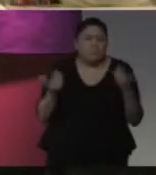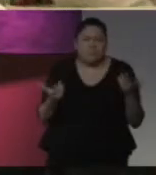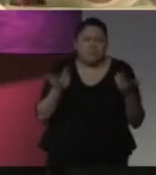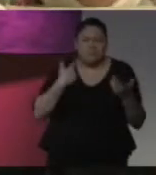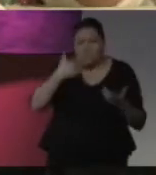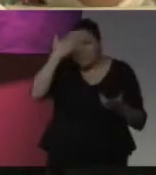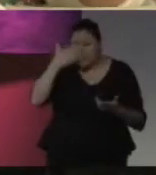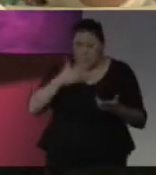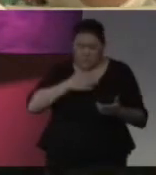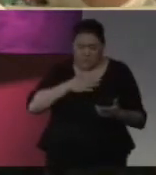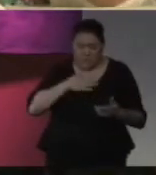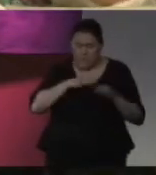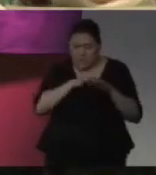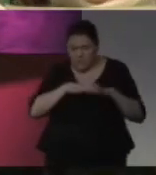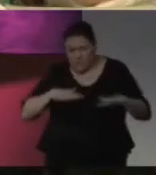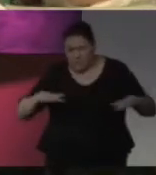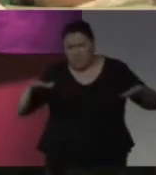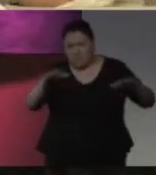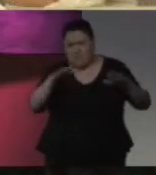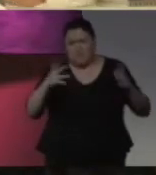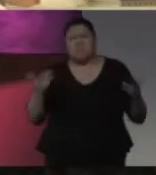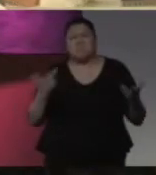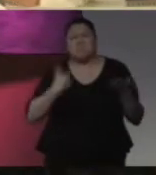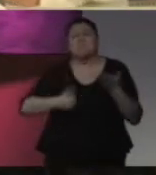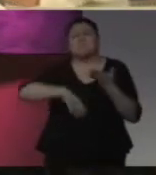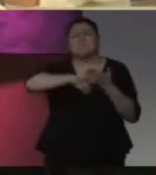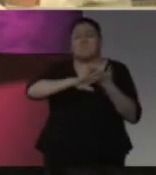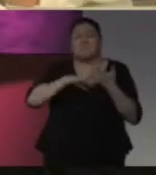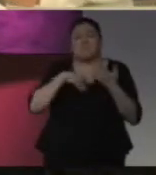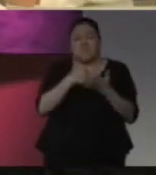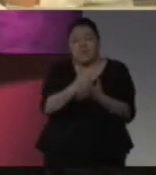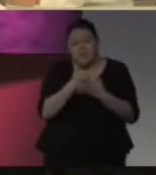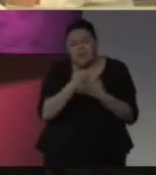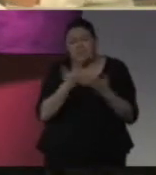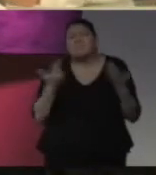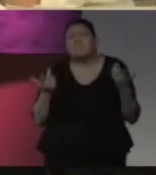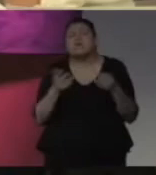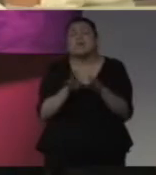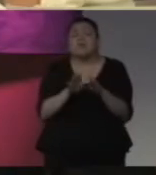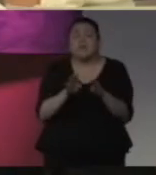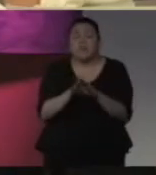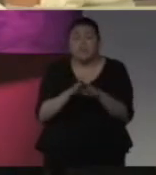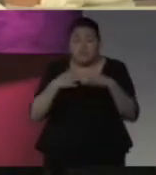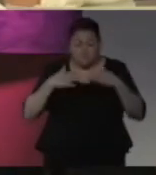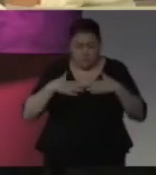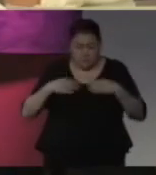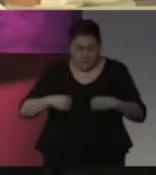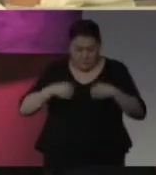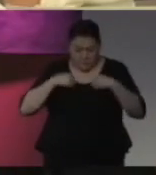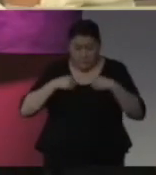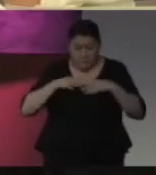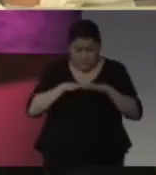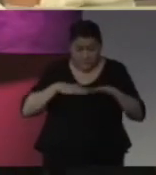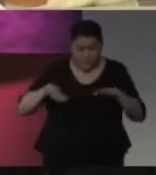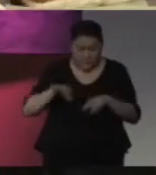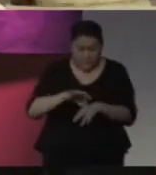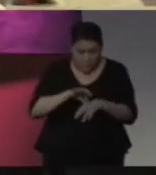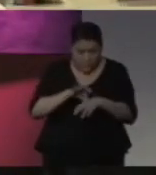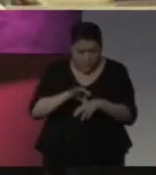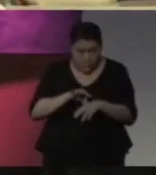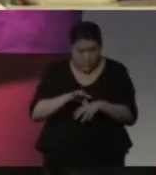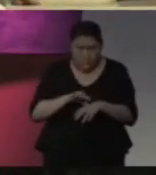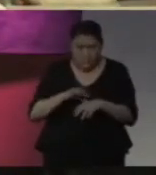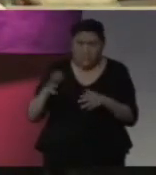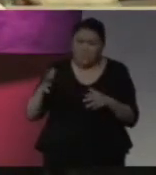a nosotros todo esto que nos dijo al principio, cómo la vida nuestra está tocada